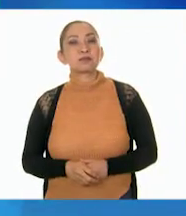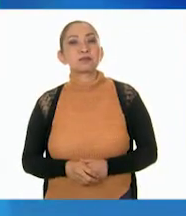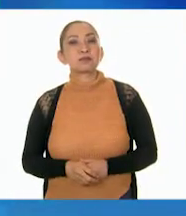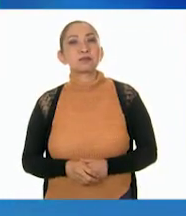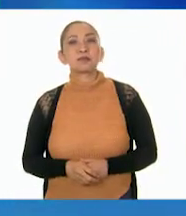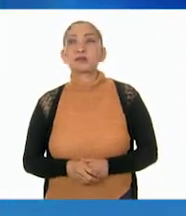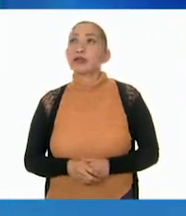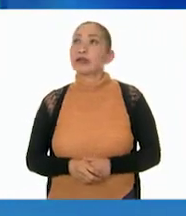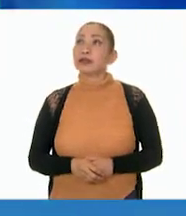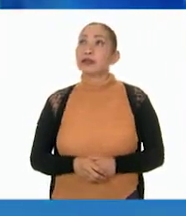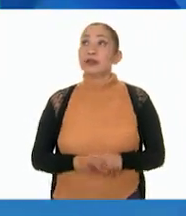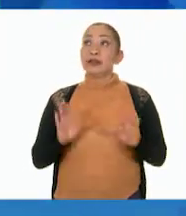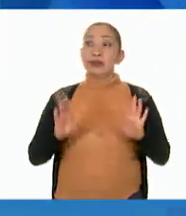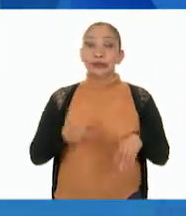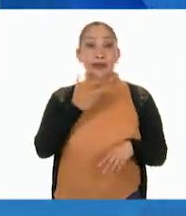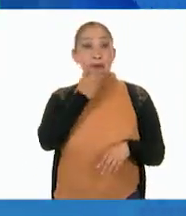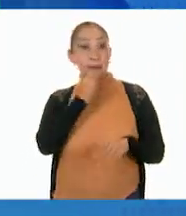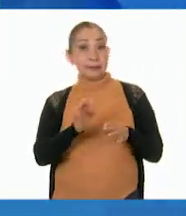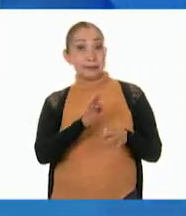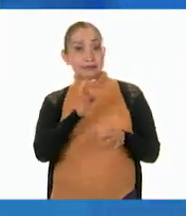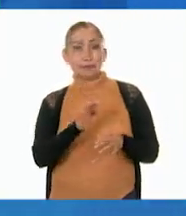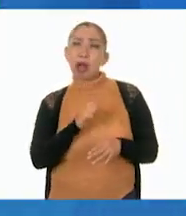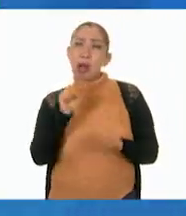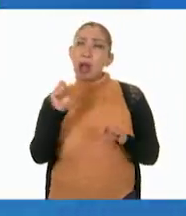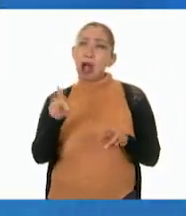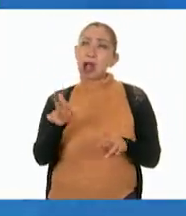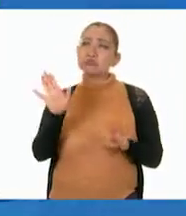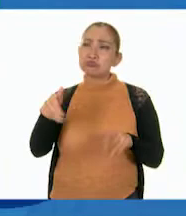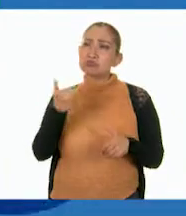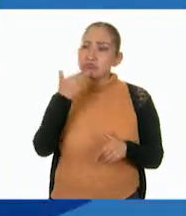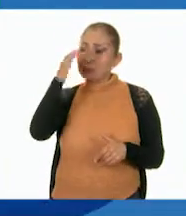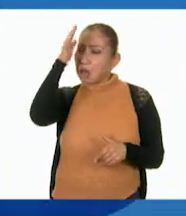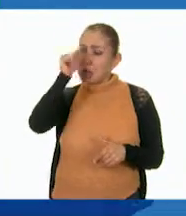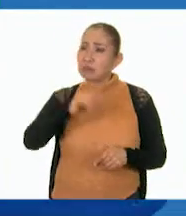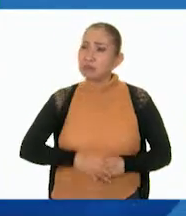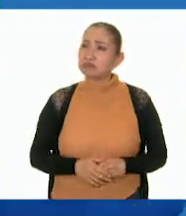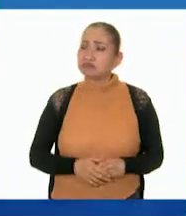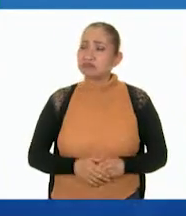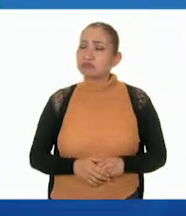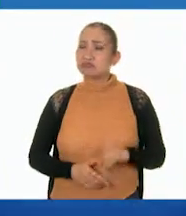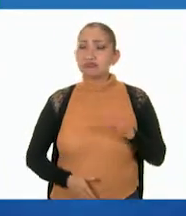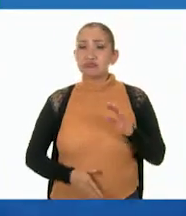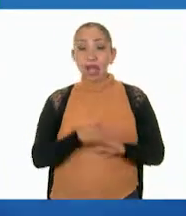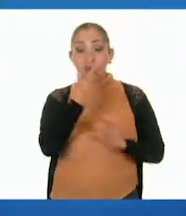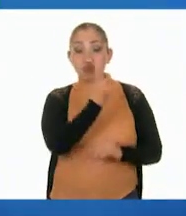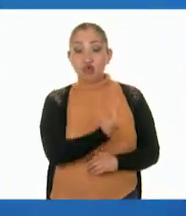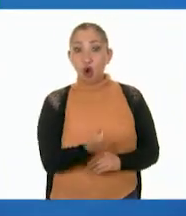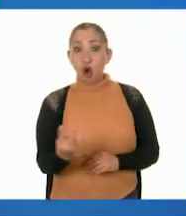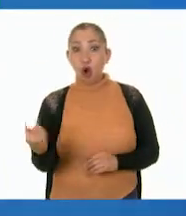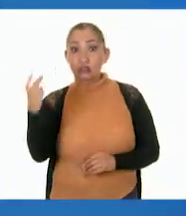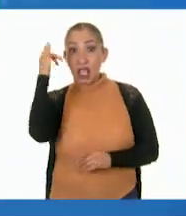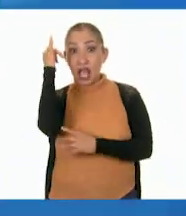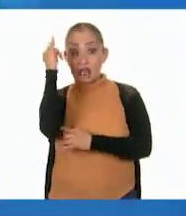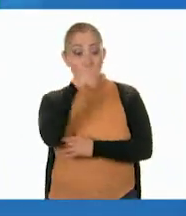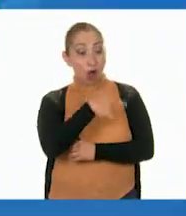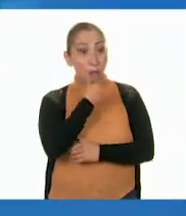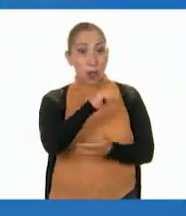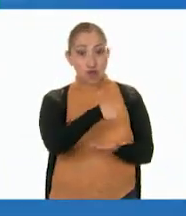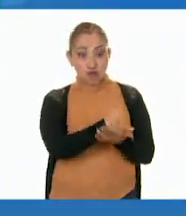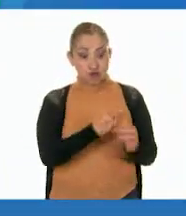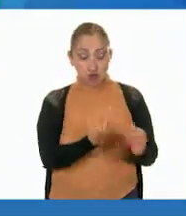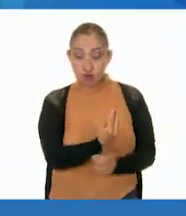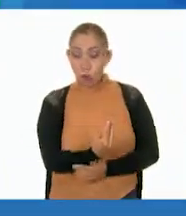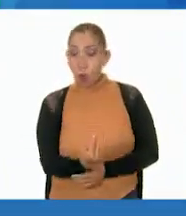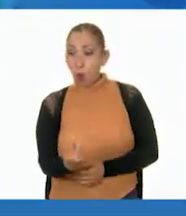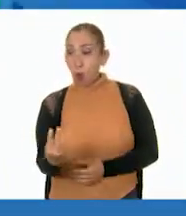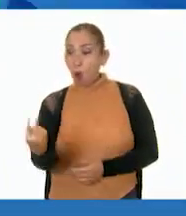Sin preocuparse demasiado, sastrecillo dijo que sí, acordó el trato, se marchó y fueron juntos hacia su casa. Era